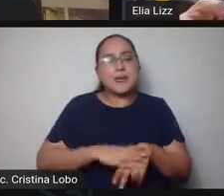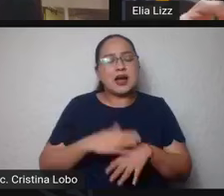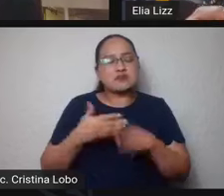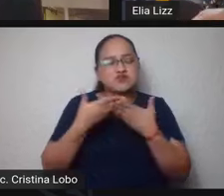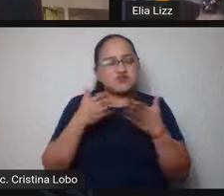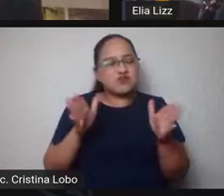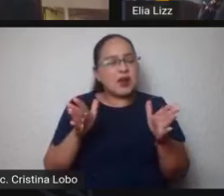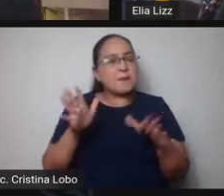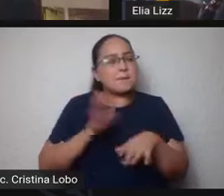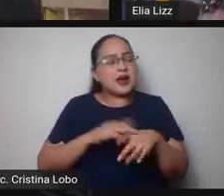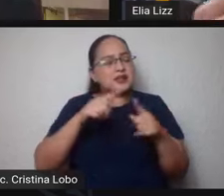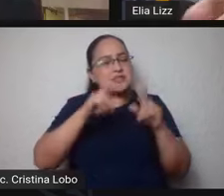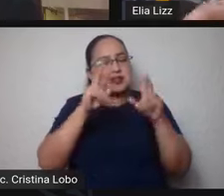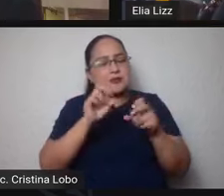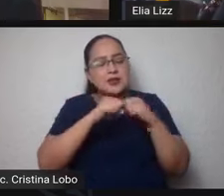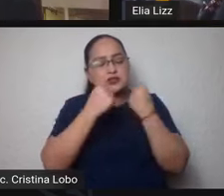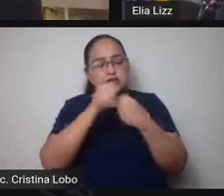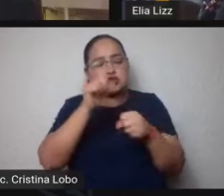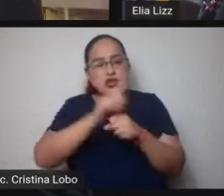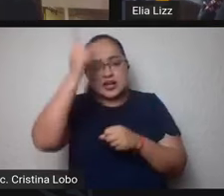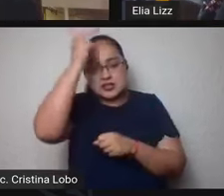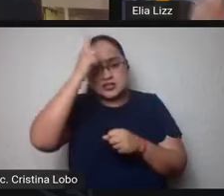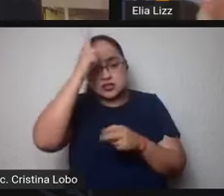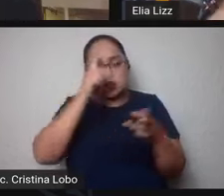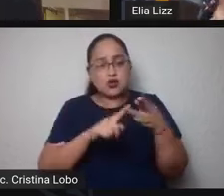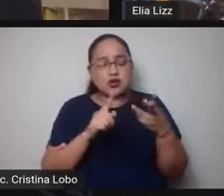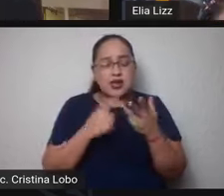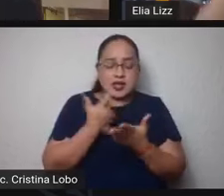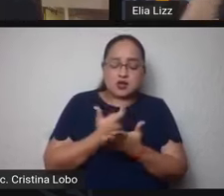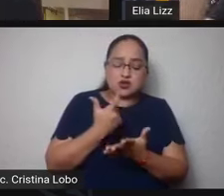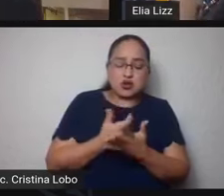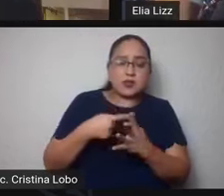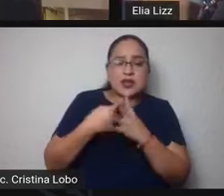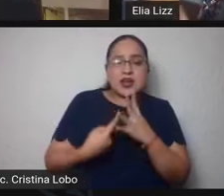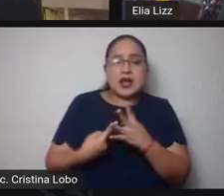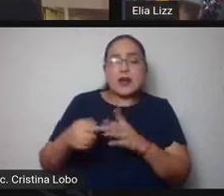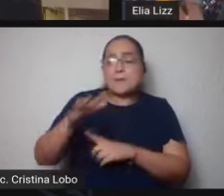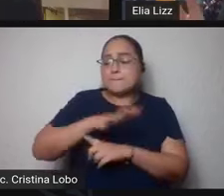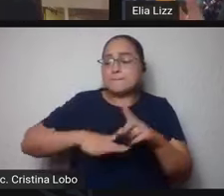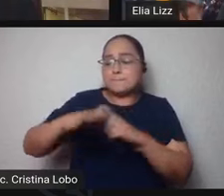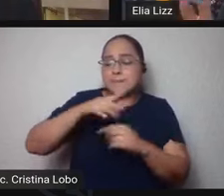la parte social, psicológica, económica, que influye en